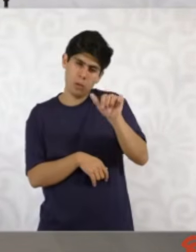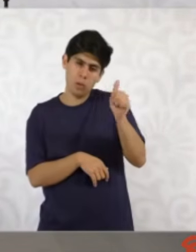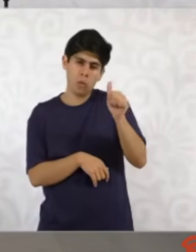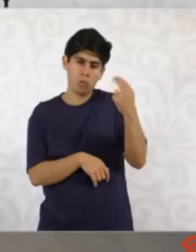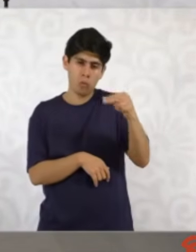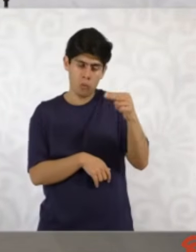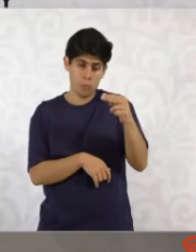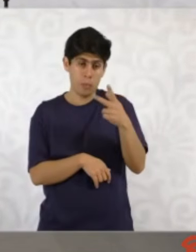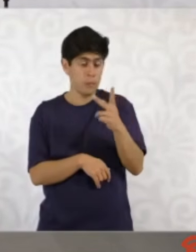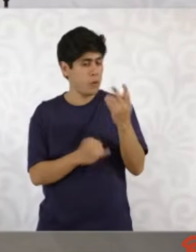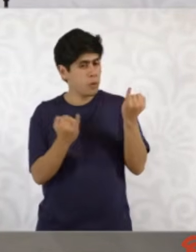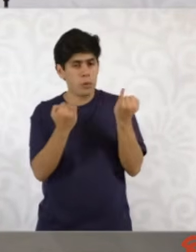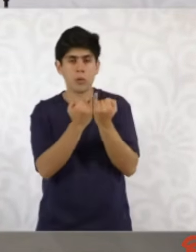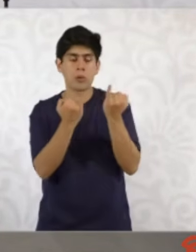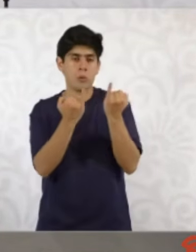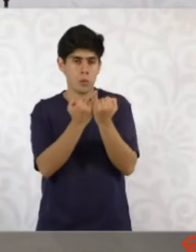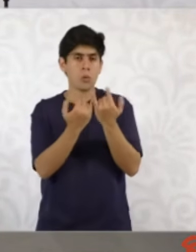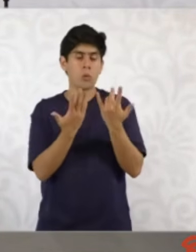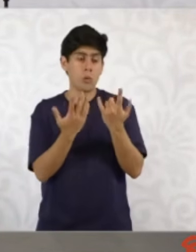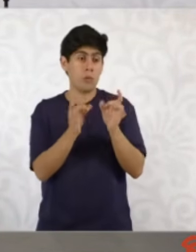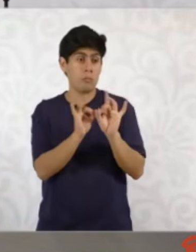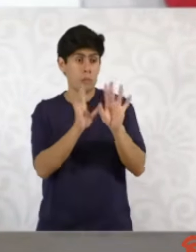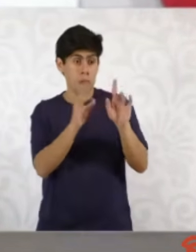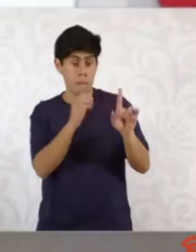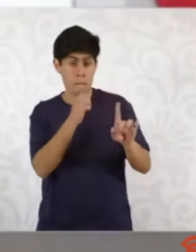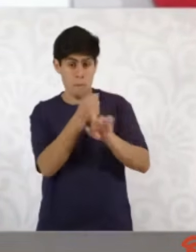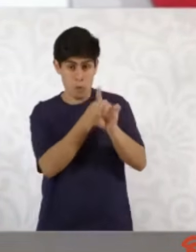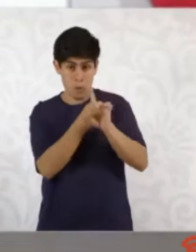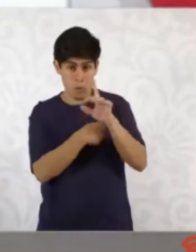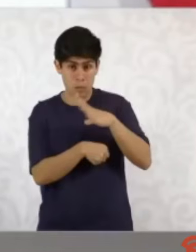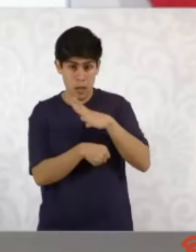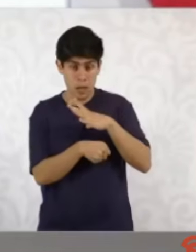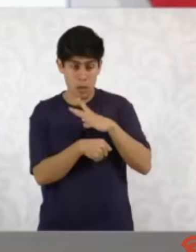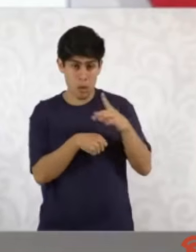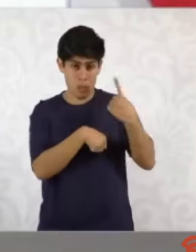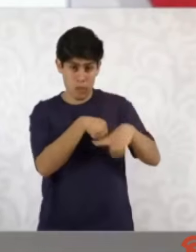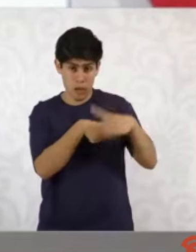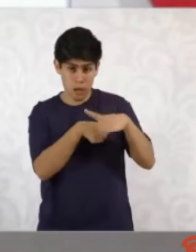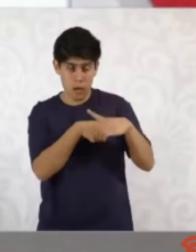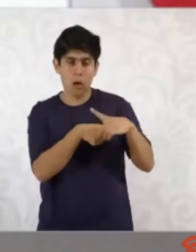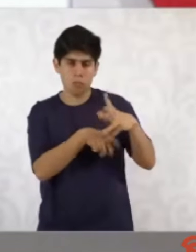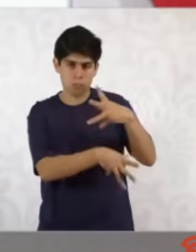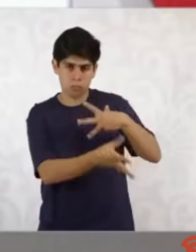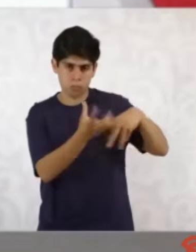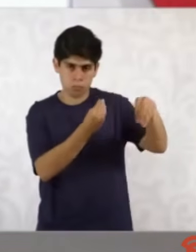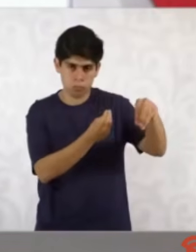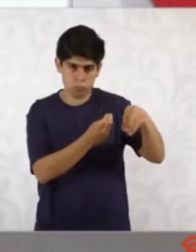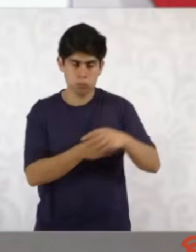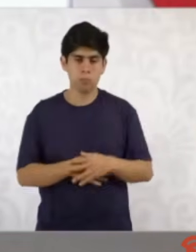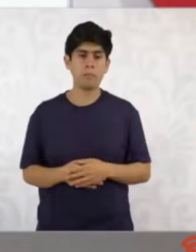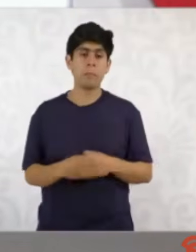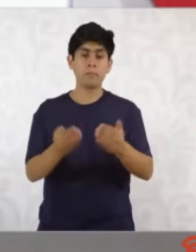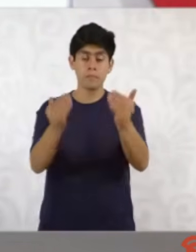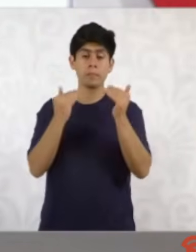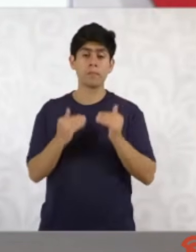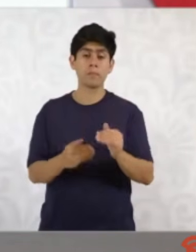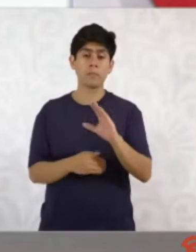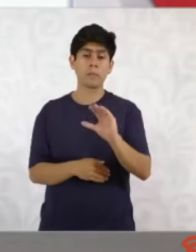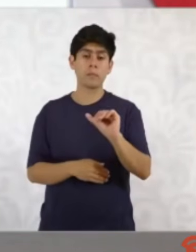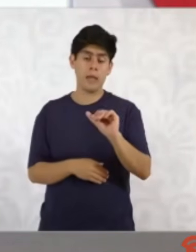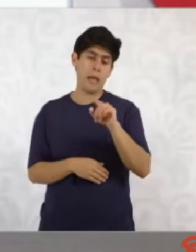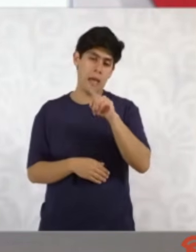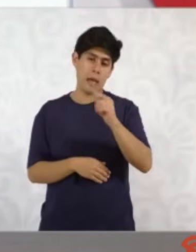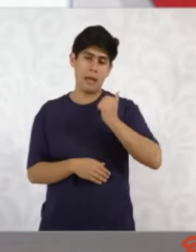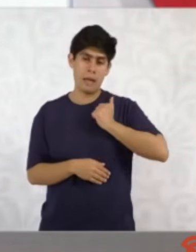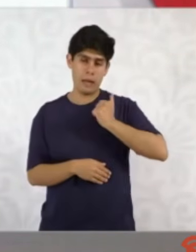garantizando indemnización por algún daño. Y Canadá, como ejemplos, la Comisión Canadiense de Radio,